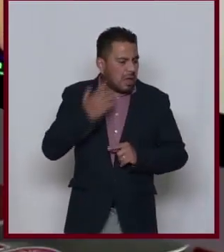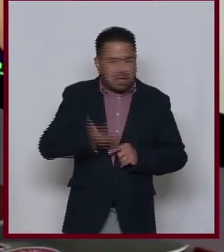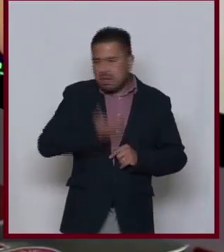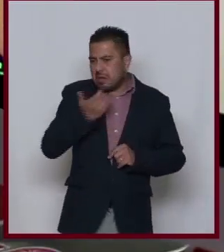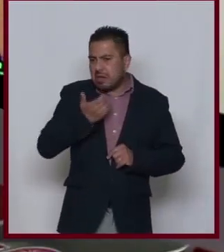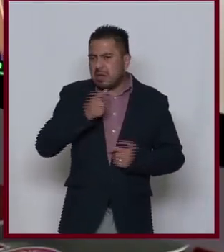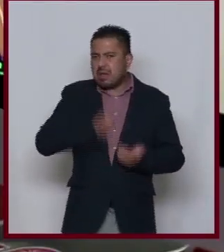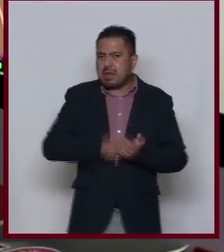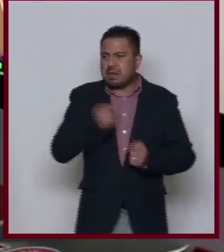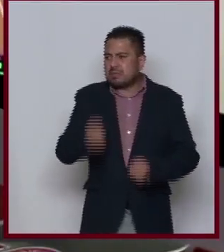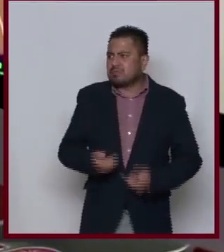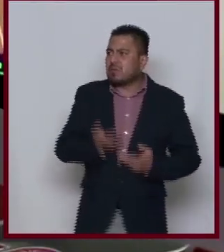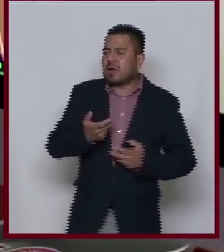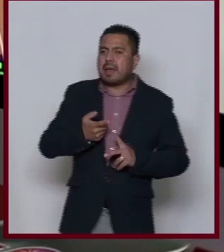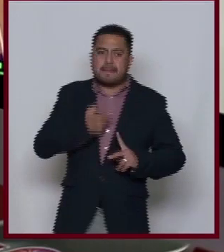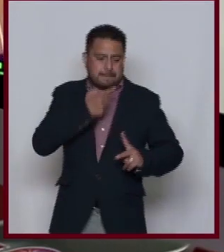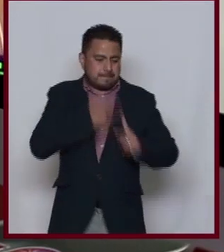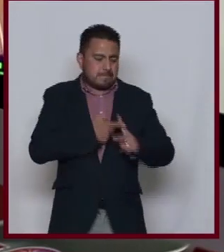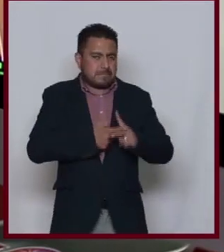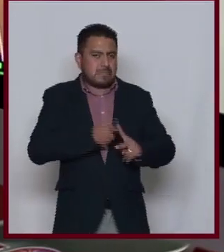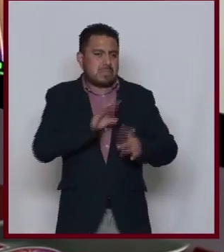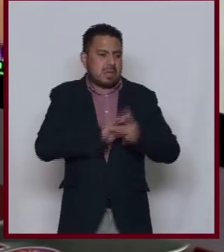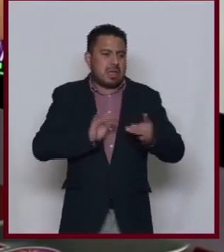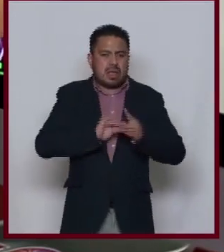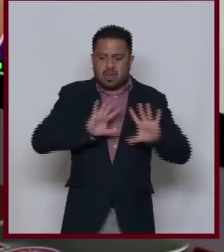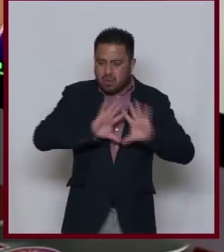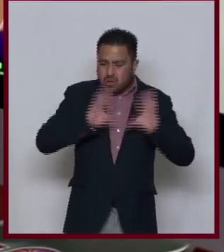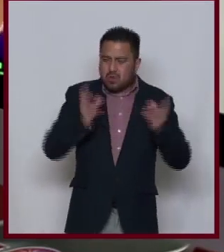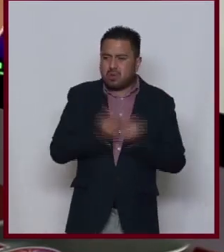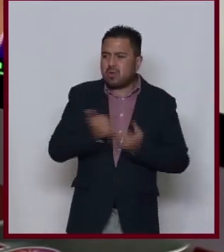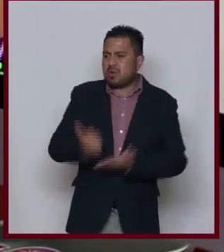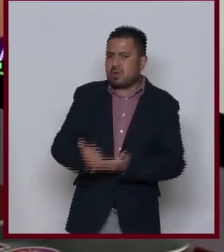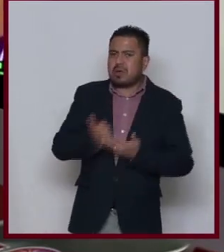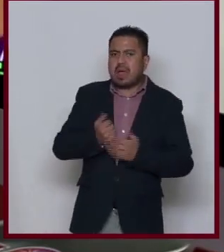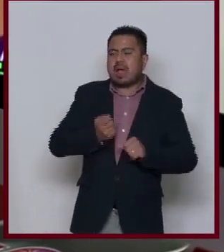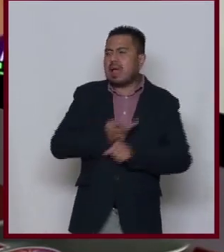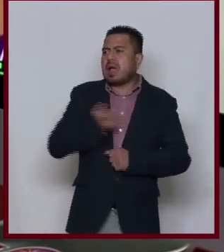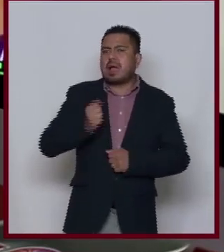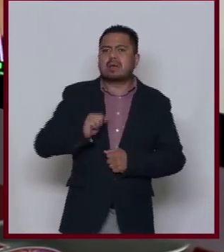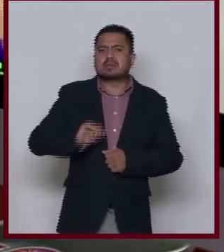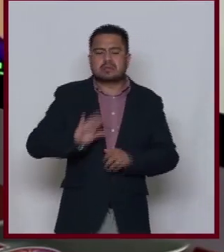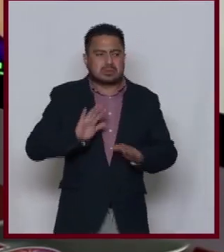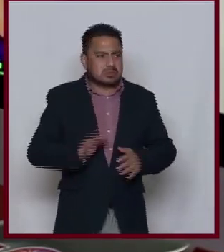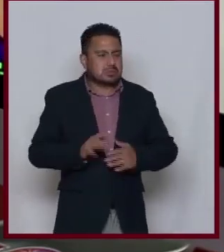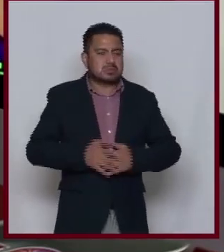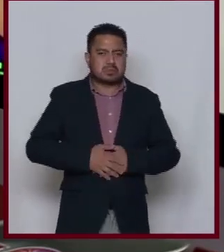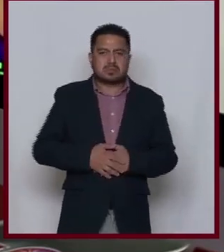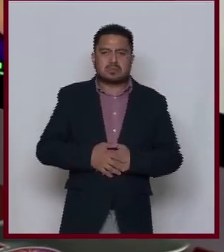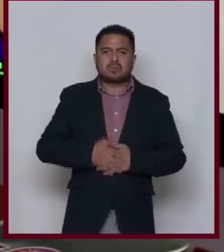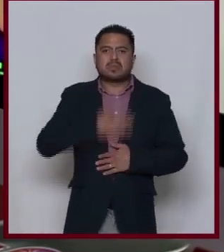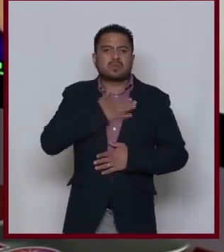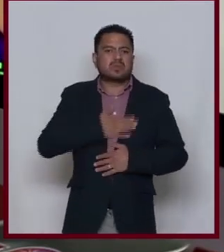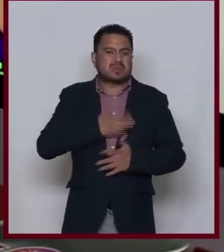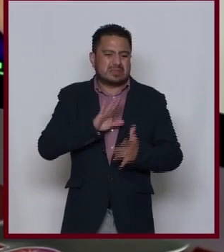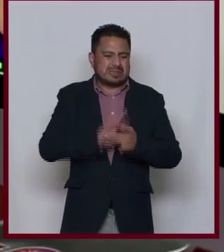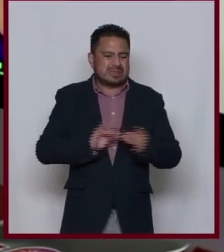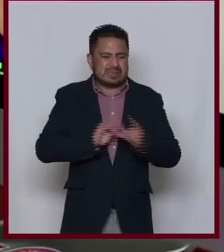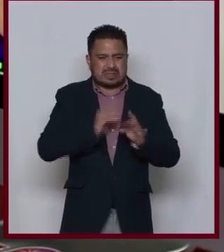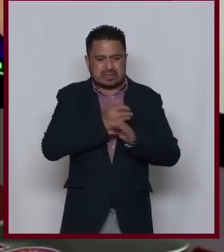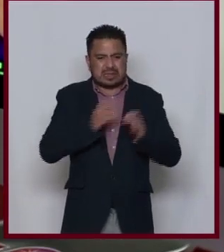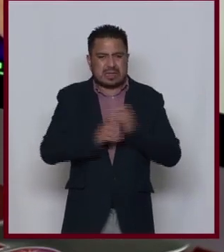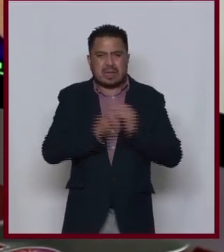esa expresión de que las matemáticas nos ayudan a describir todo, pero así pasa, ¿no? Y justo son cosas